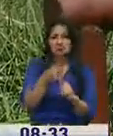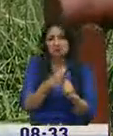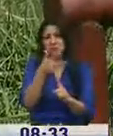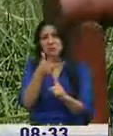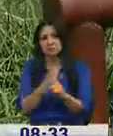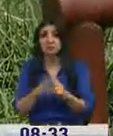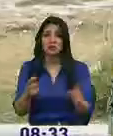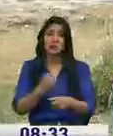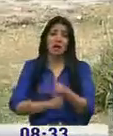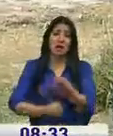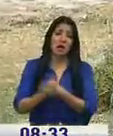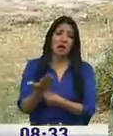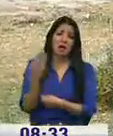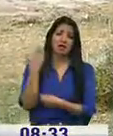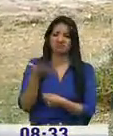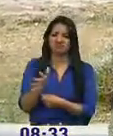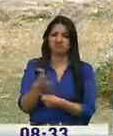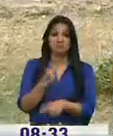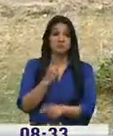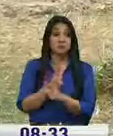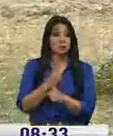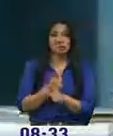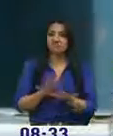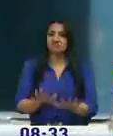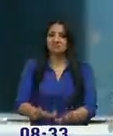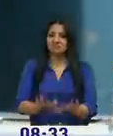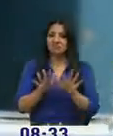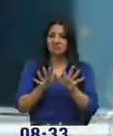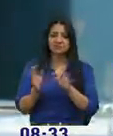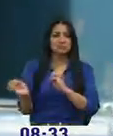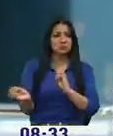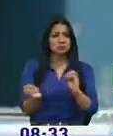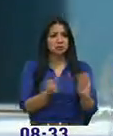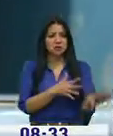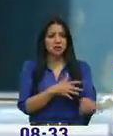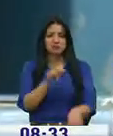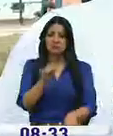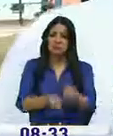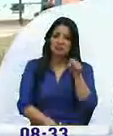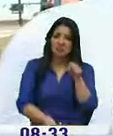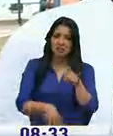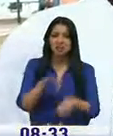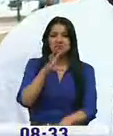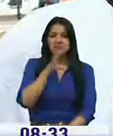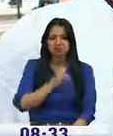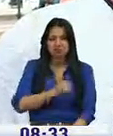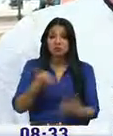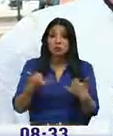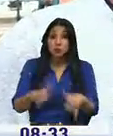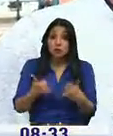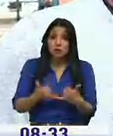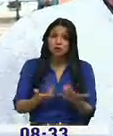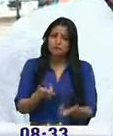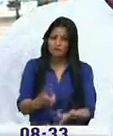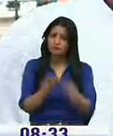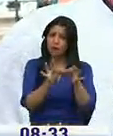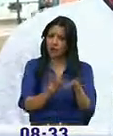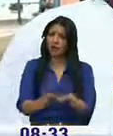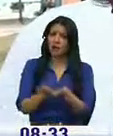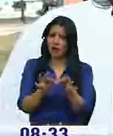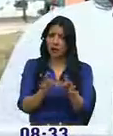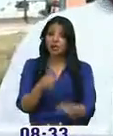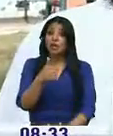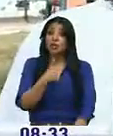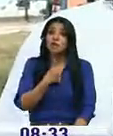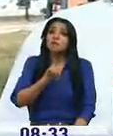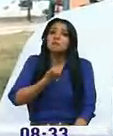hace años. Es por ello que luce así, prácticamente destruido. Juegos nuevos que nos arregle. Mire, aquí yo he tenido que